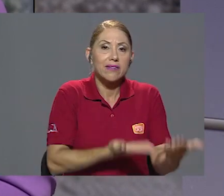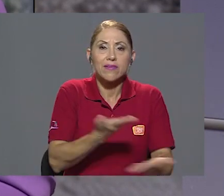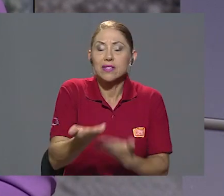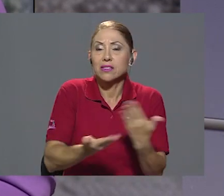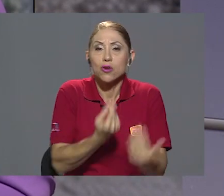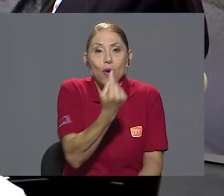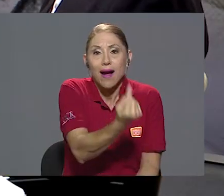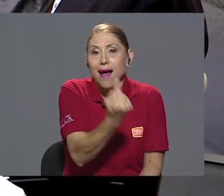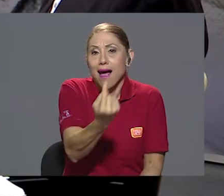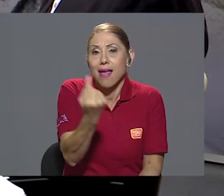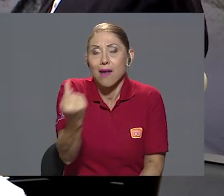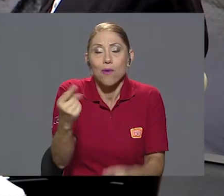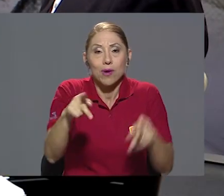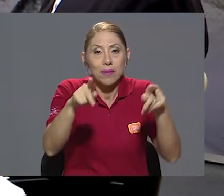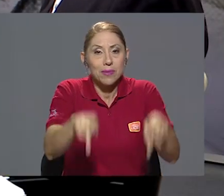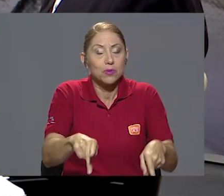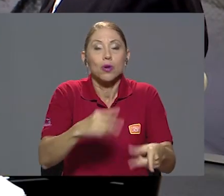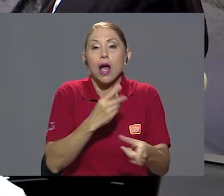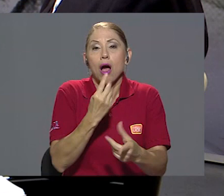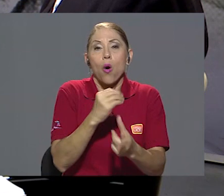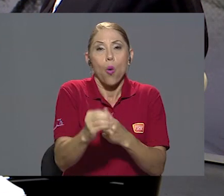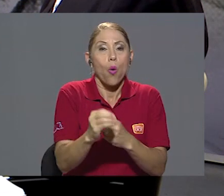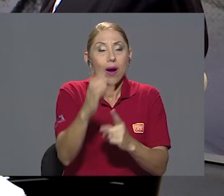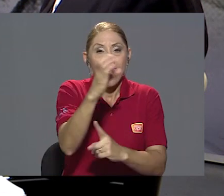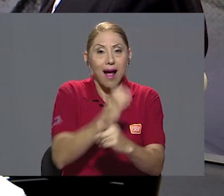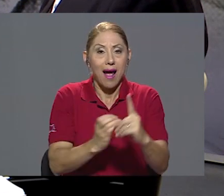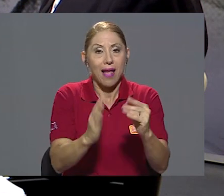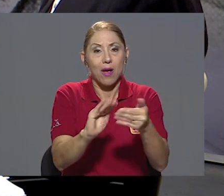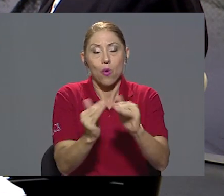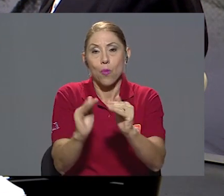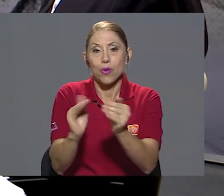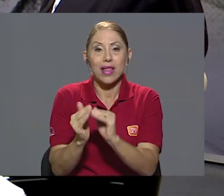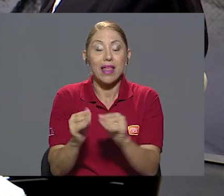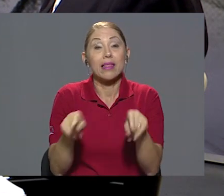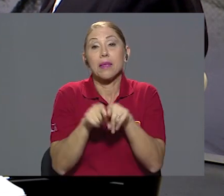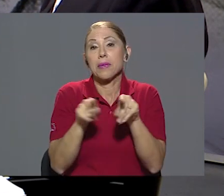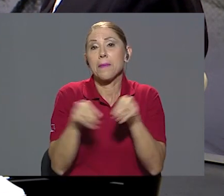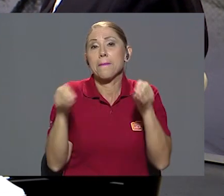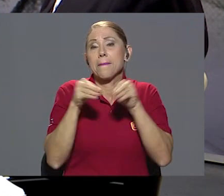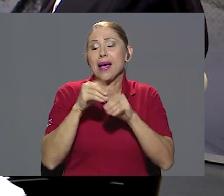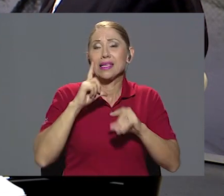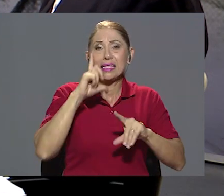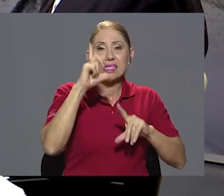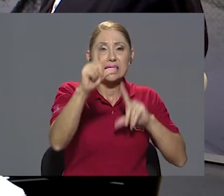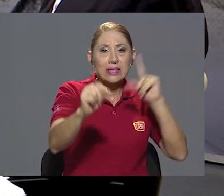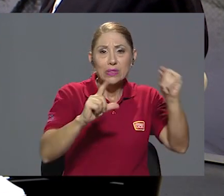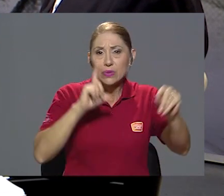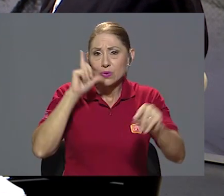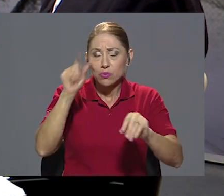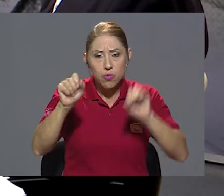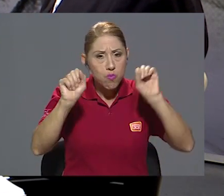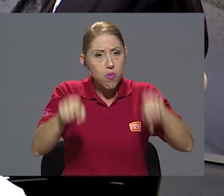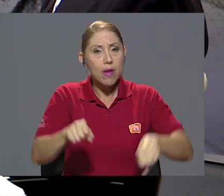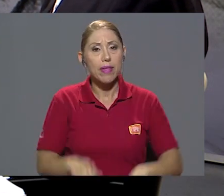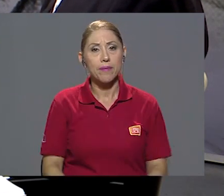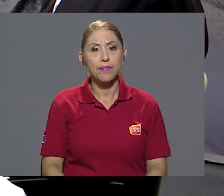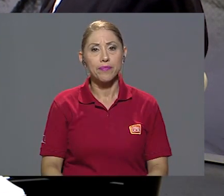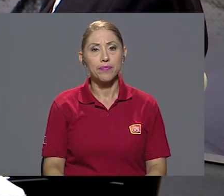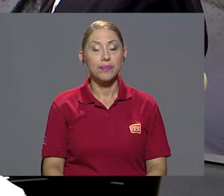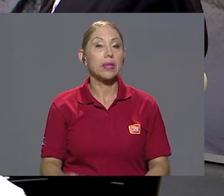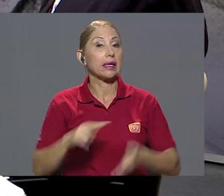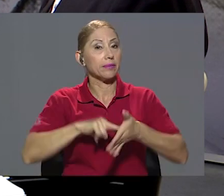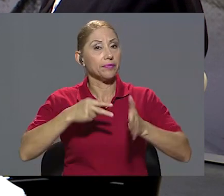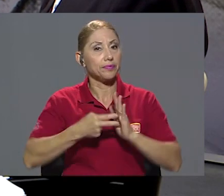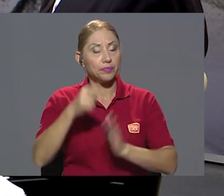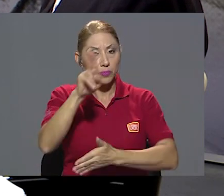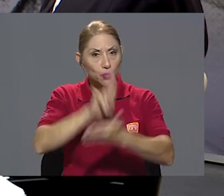a cada una de las personas y comunidades donde estamos y mucho más allá de eso. En ese sentido, la